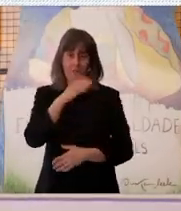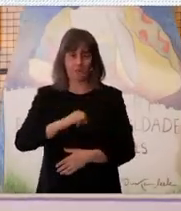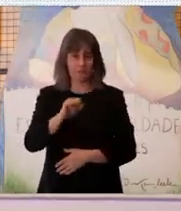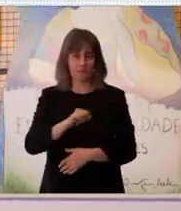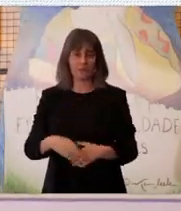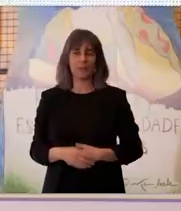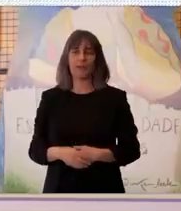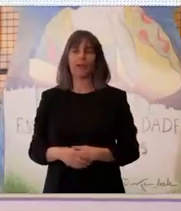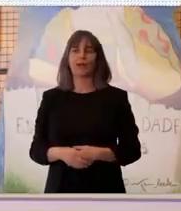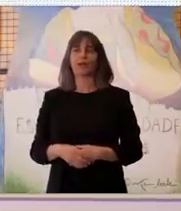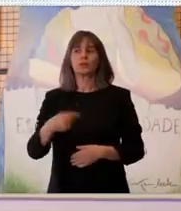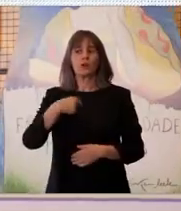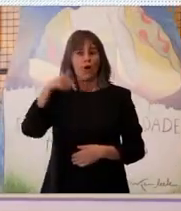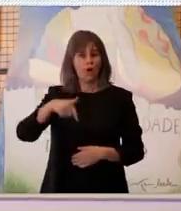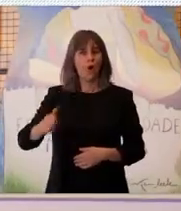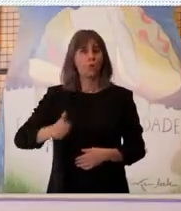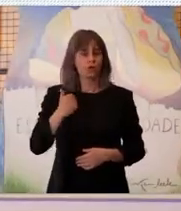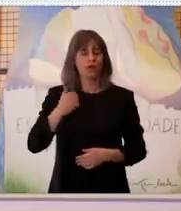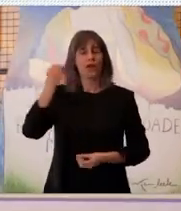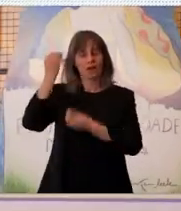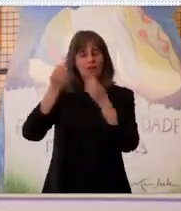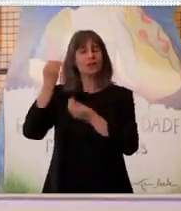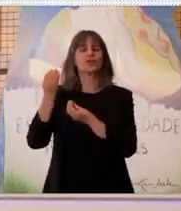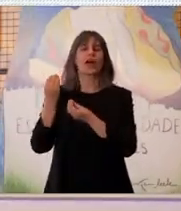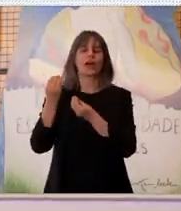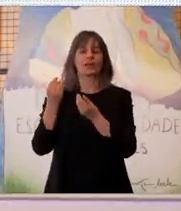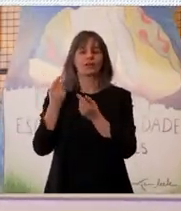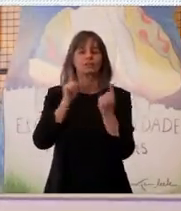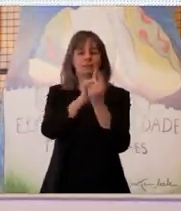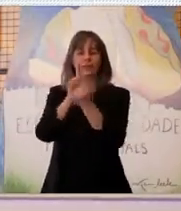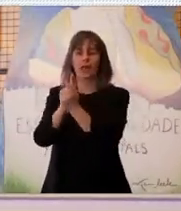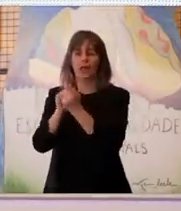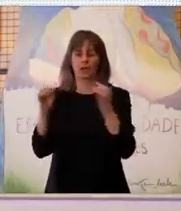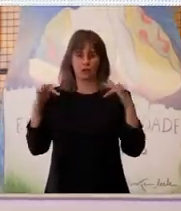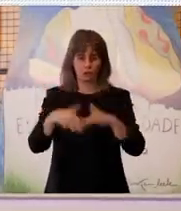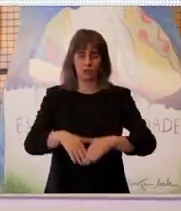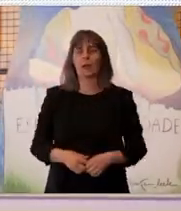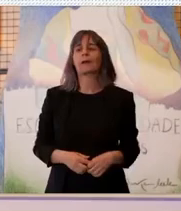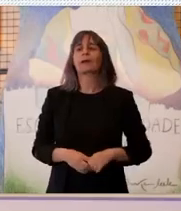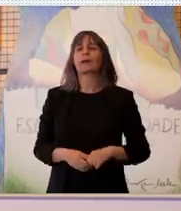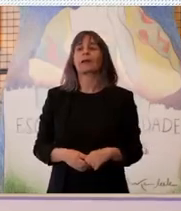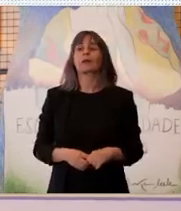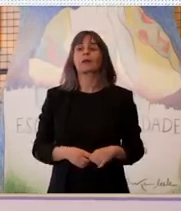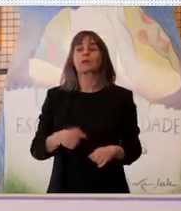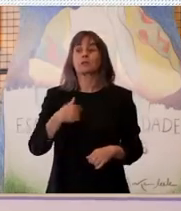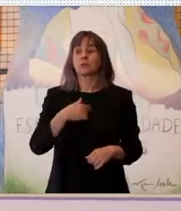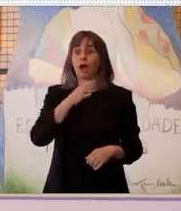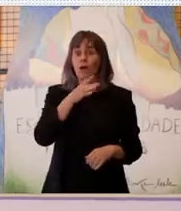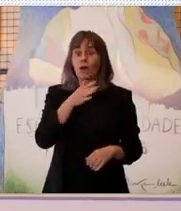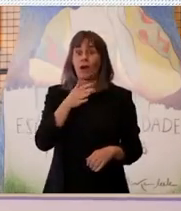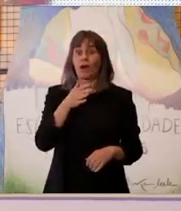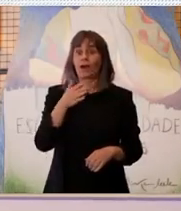no donde tenemos la oportunidad de reflexionar de encontrarnos yo a estas alturas Tengo